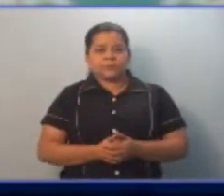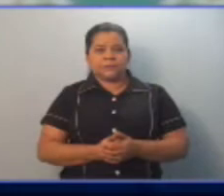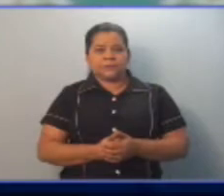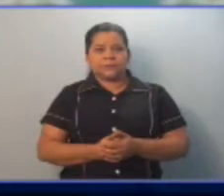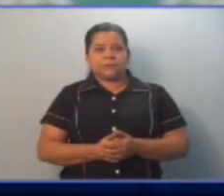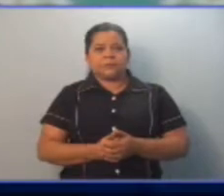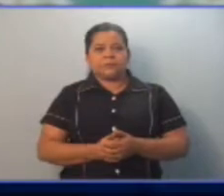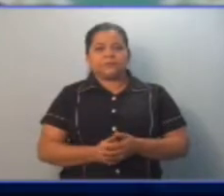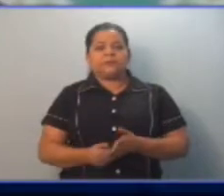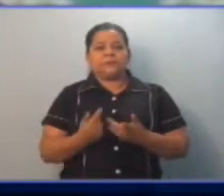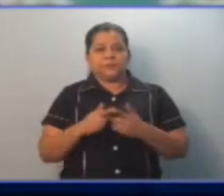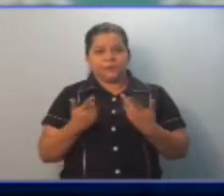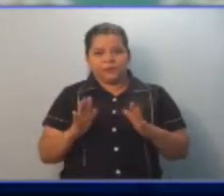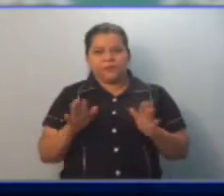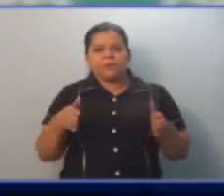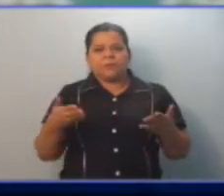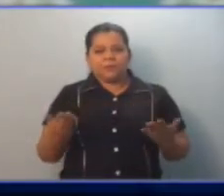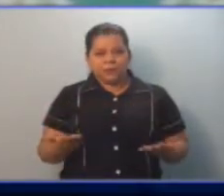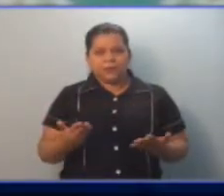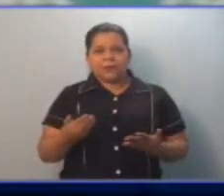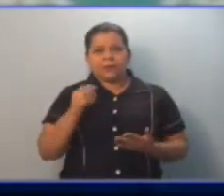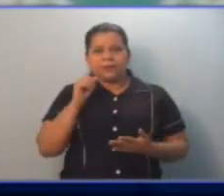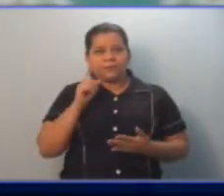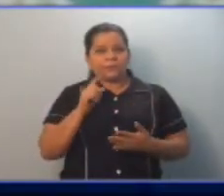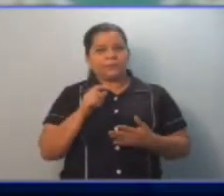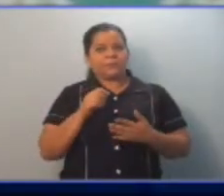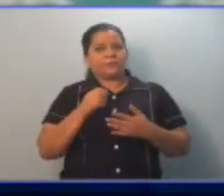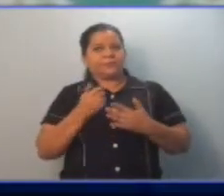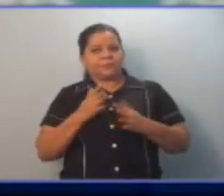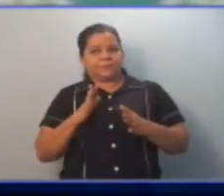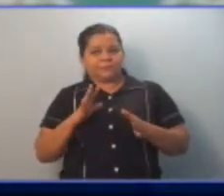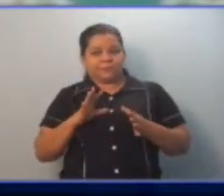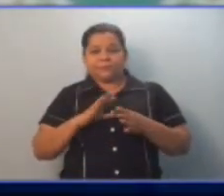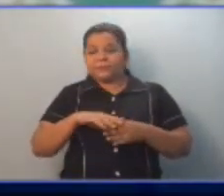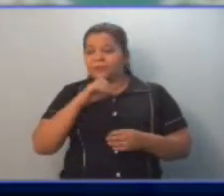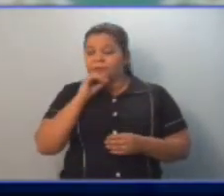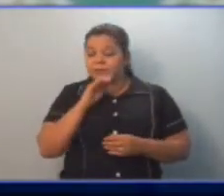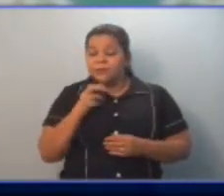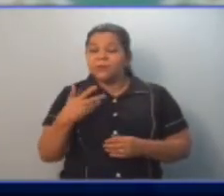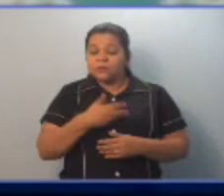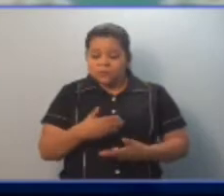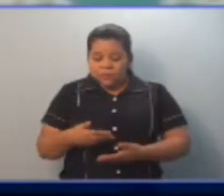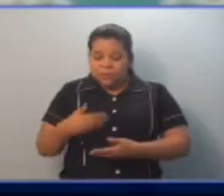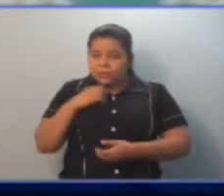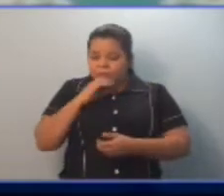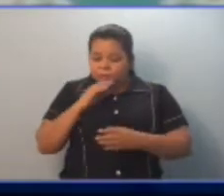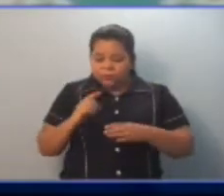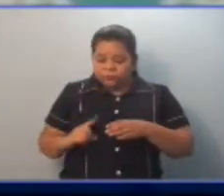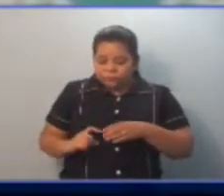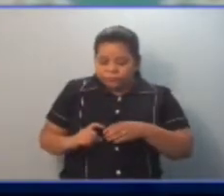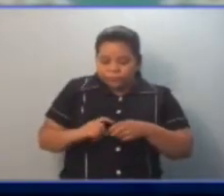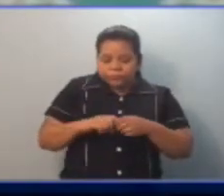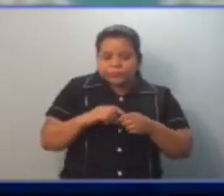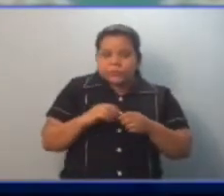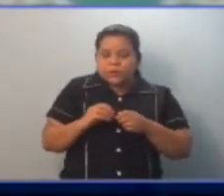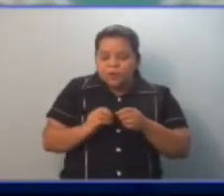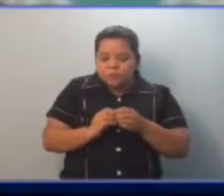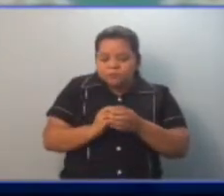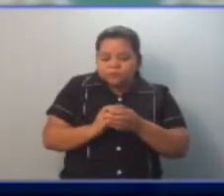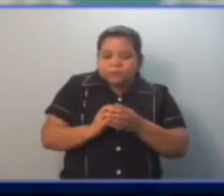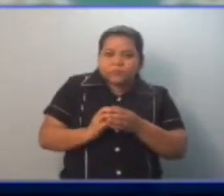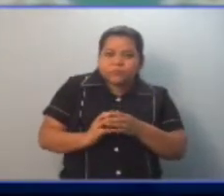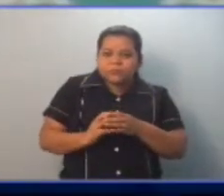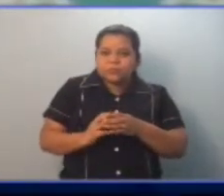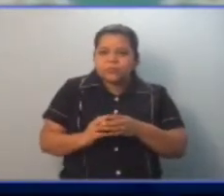¿Por qué la defensa de un embrión, y cuando digo un embrión estamos hablando de, me voy a referir a un embrión de